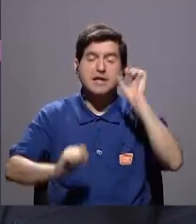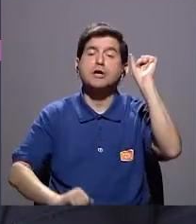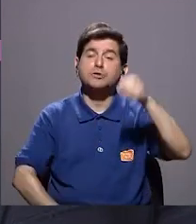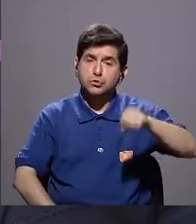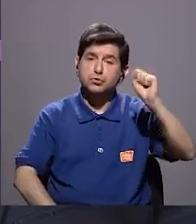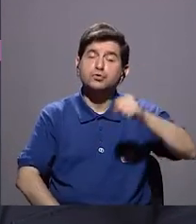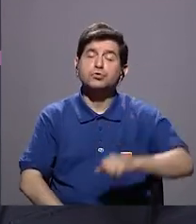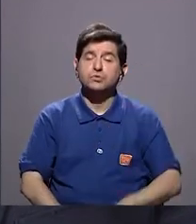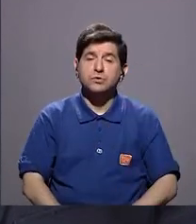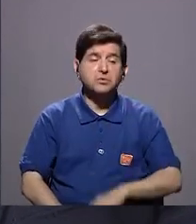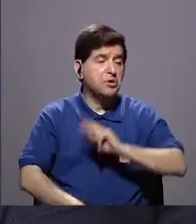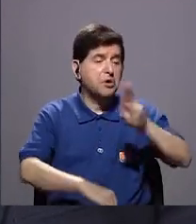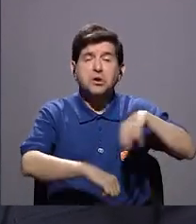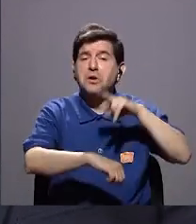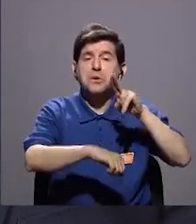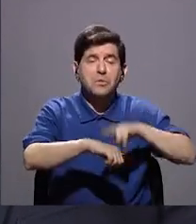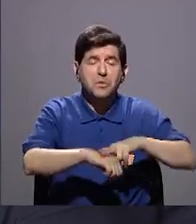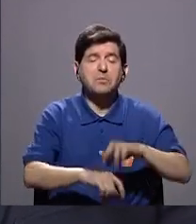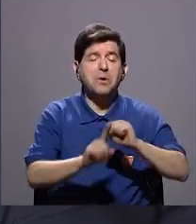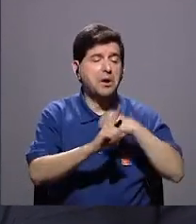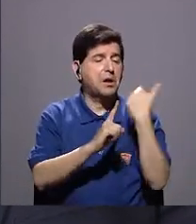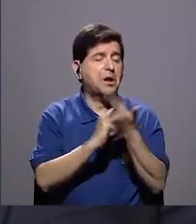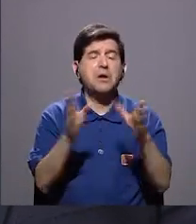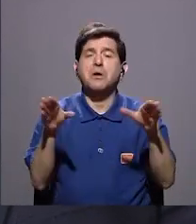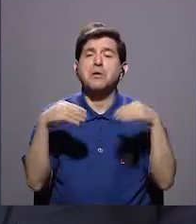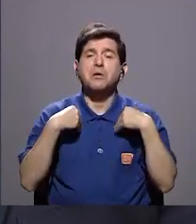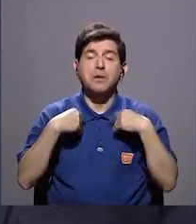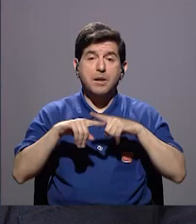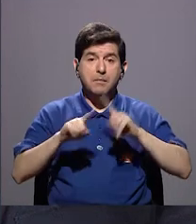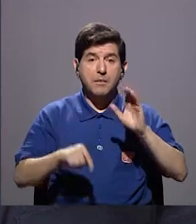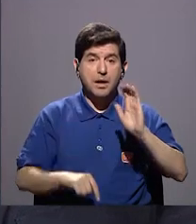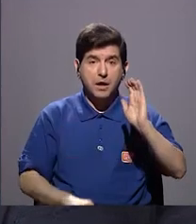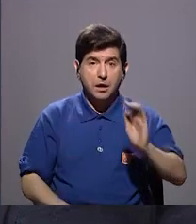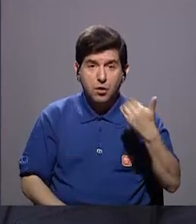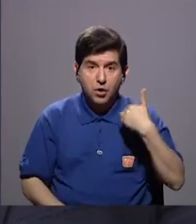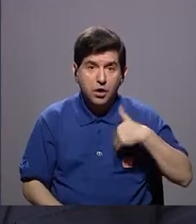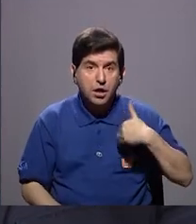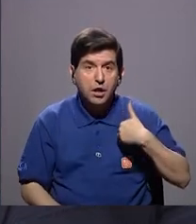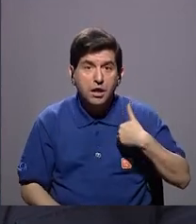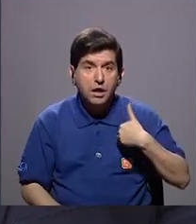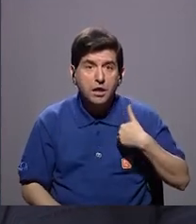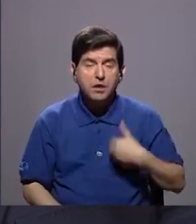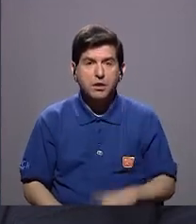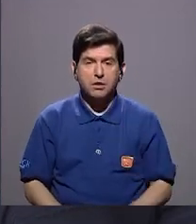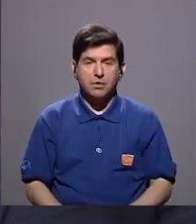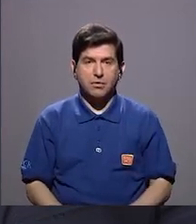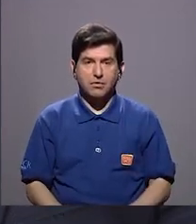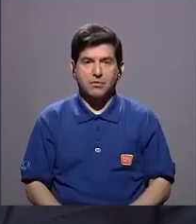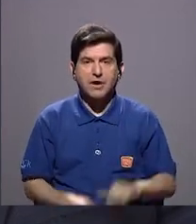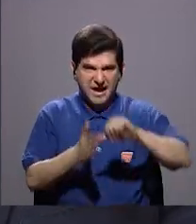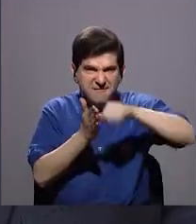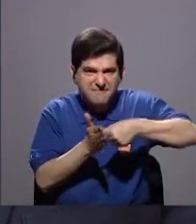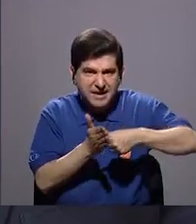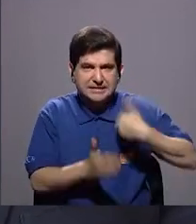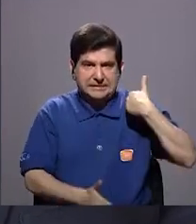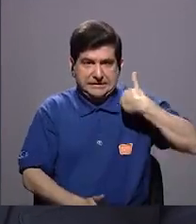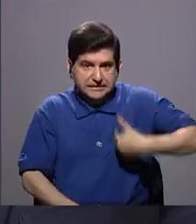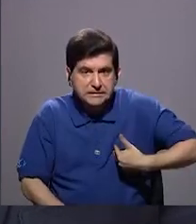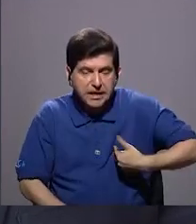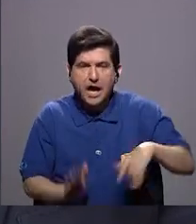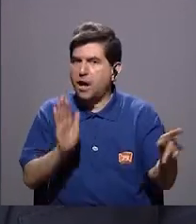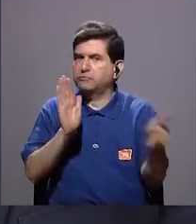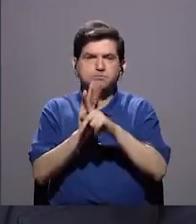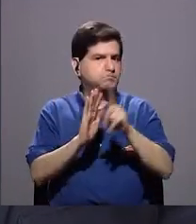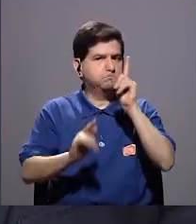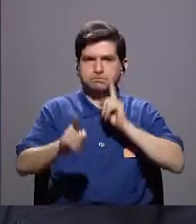llorar, y eso es normal y eso es socialmente aceptado. Pero el niño para aclarar lo masculino, uh-huh. es